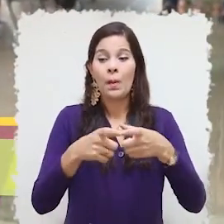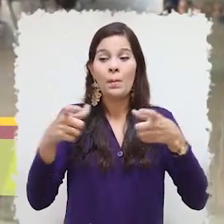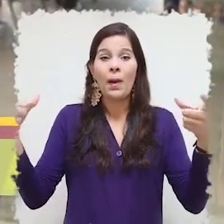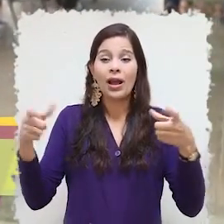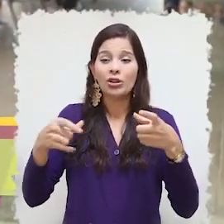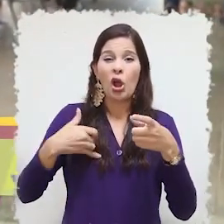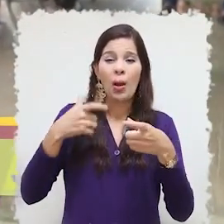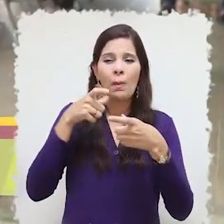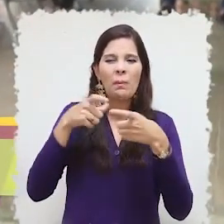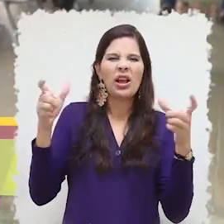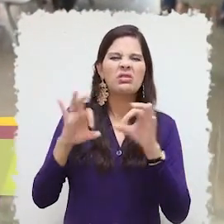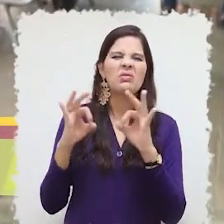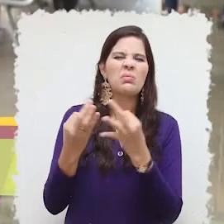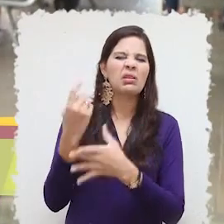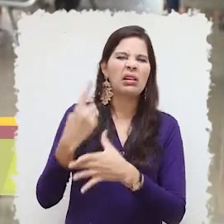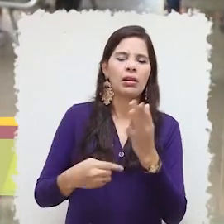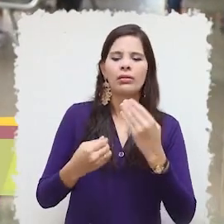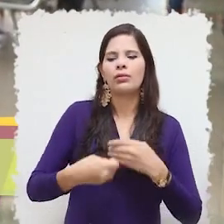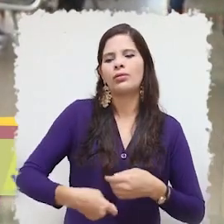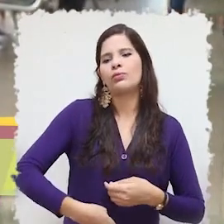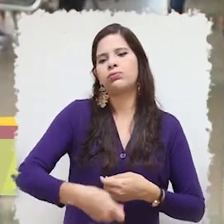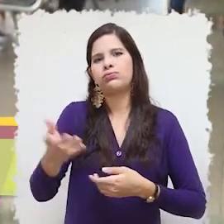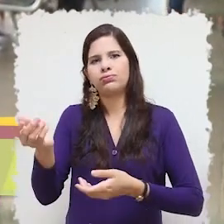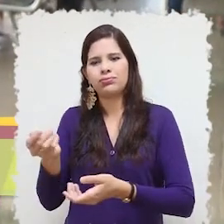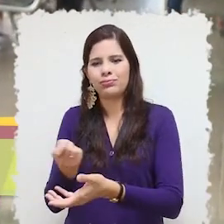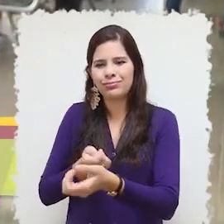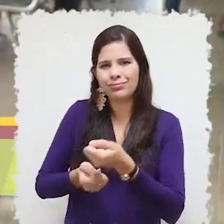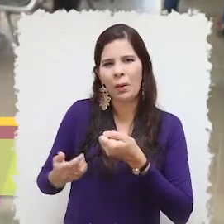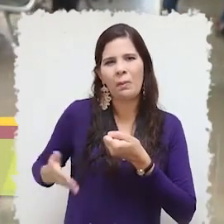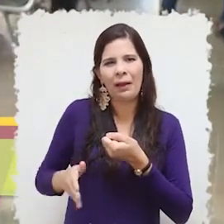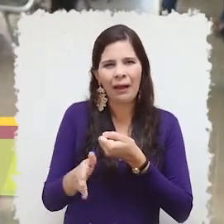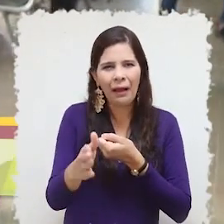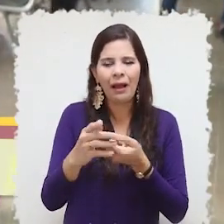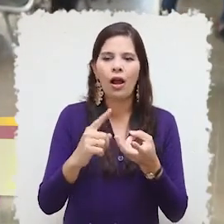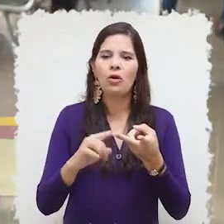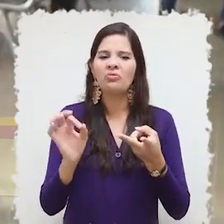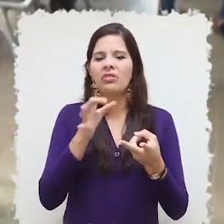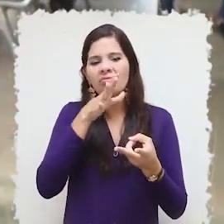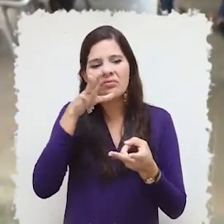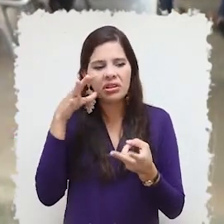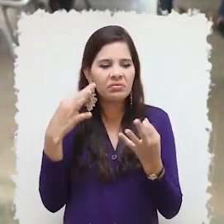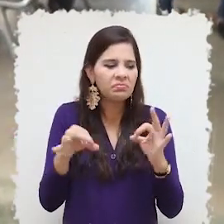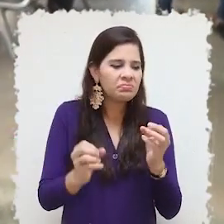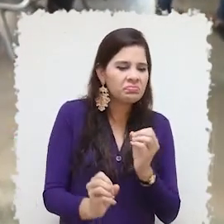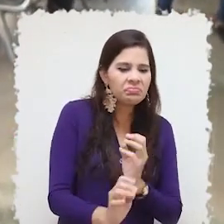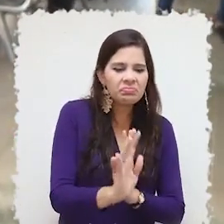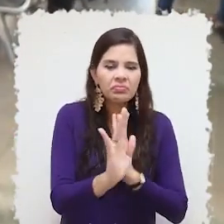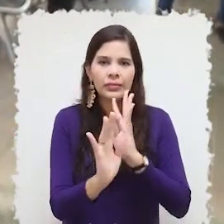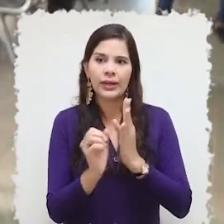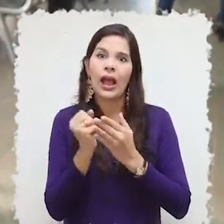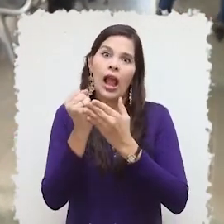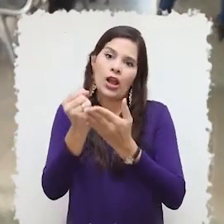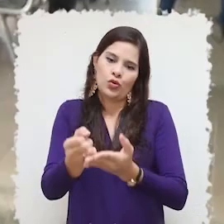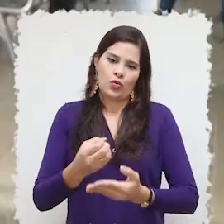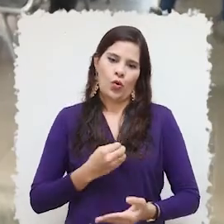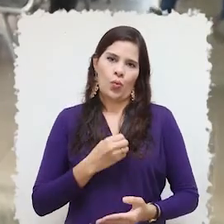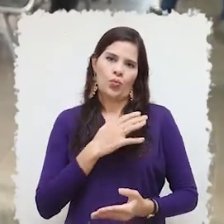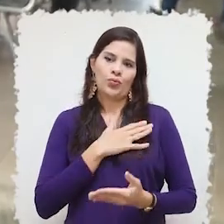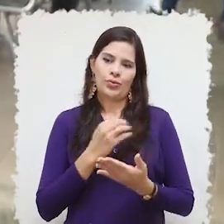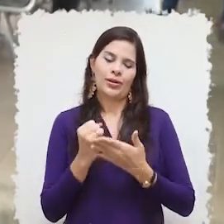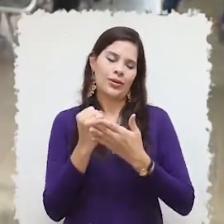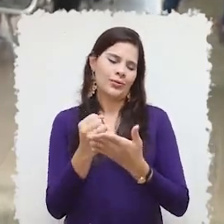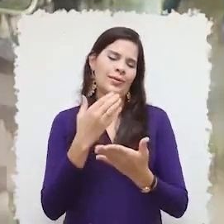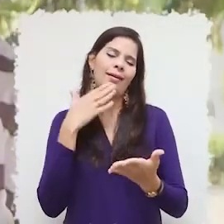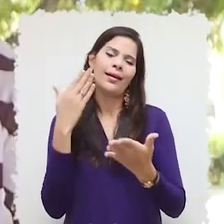son pescadores o son campesinos, y es una oportunidad muy valiosa que no podemos desaprovechar nosotros